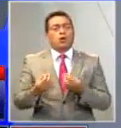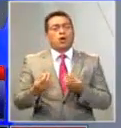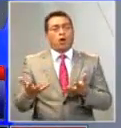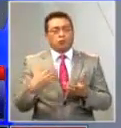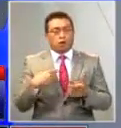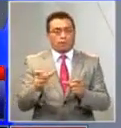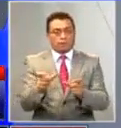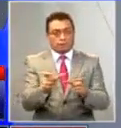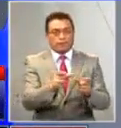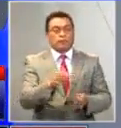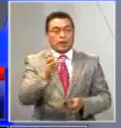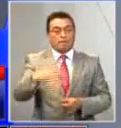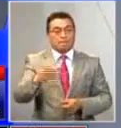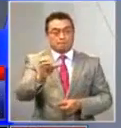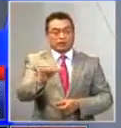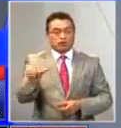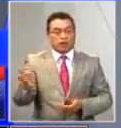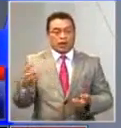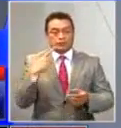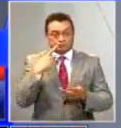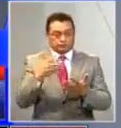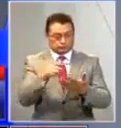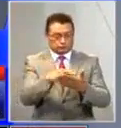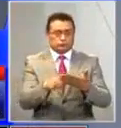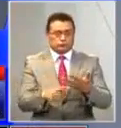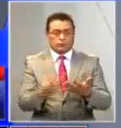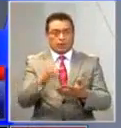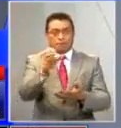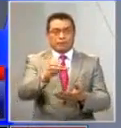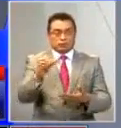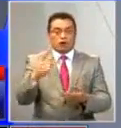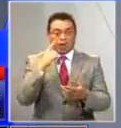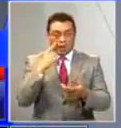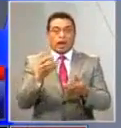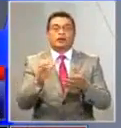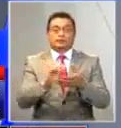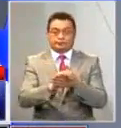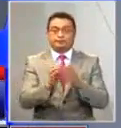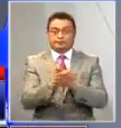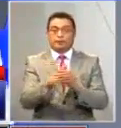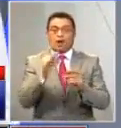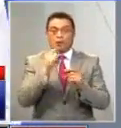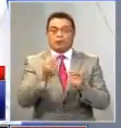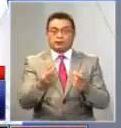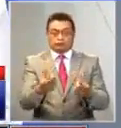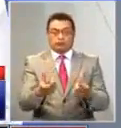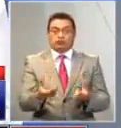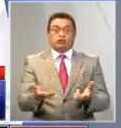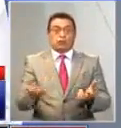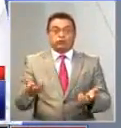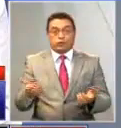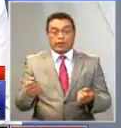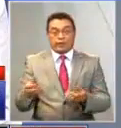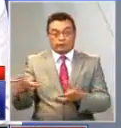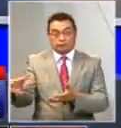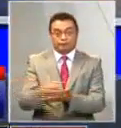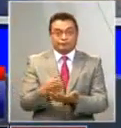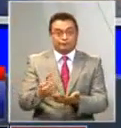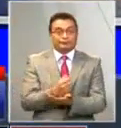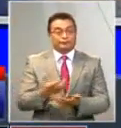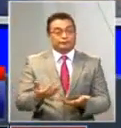que es importante tenerlo dentro de la matriz de riesgo de personas que están vinculadas a muchos recursos en este Comando Apoyo a la Fuerza? Pero tengo entendido que ya se